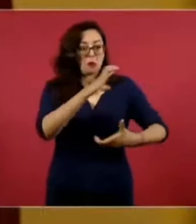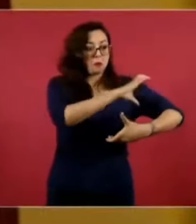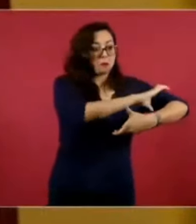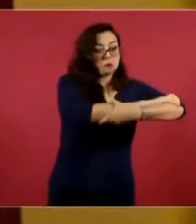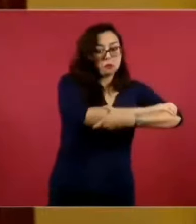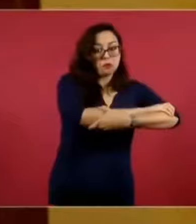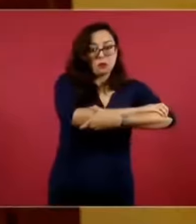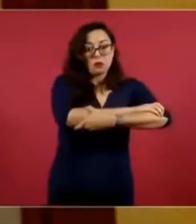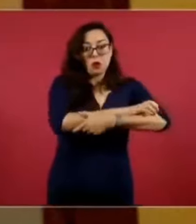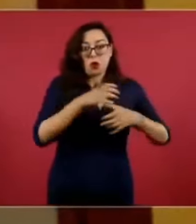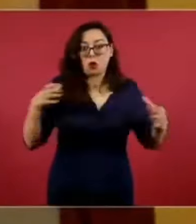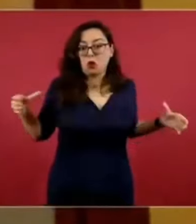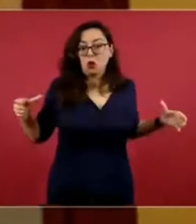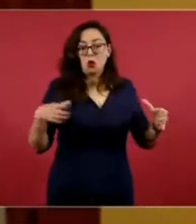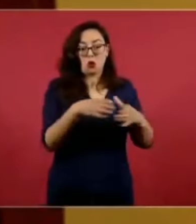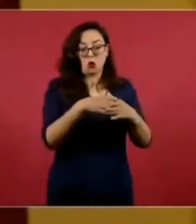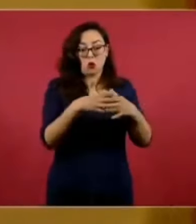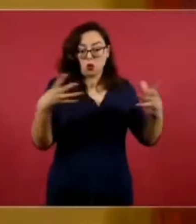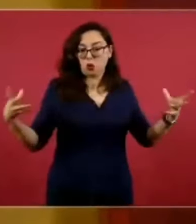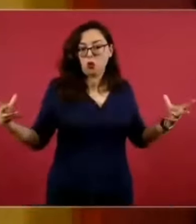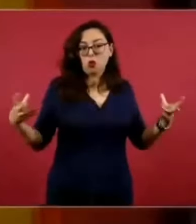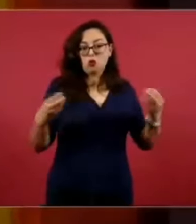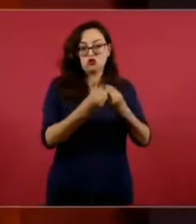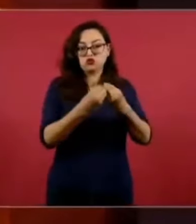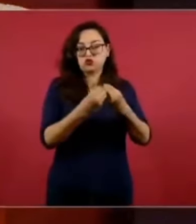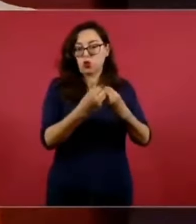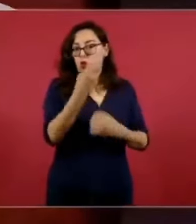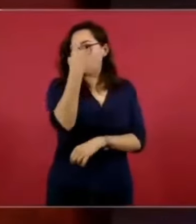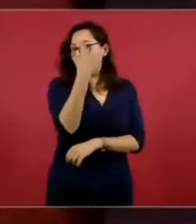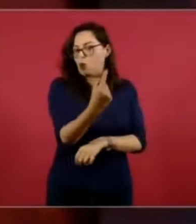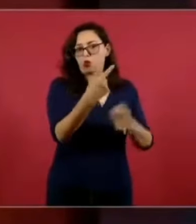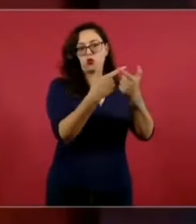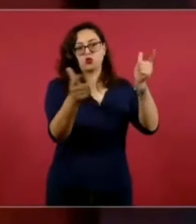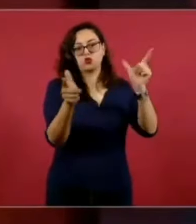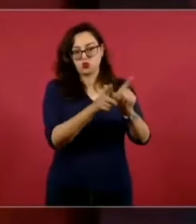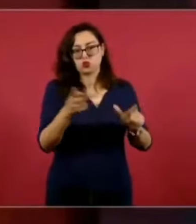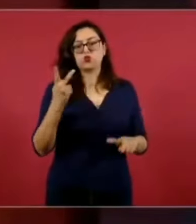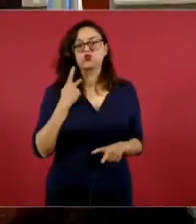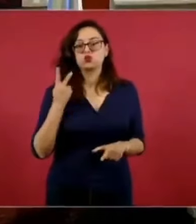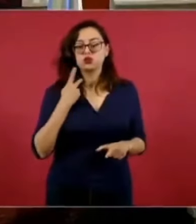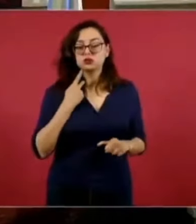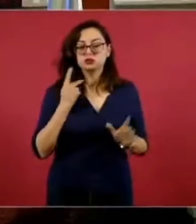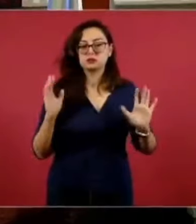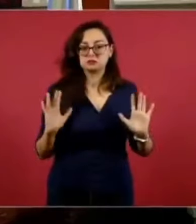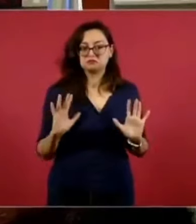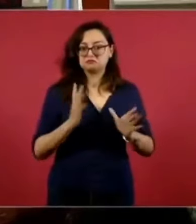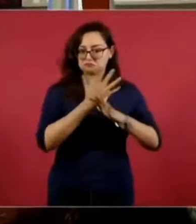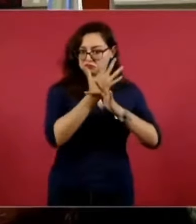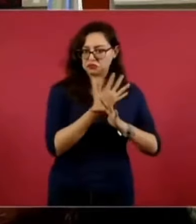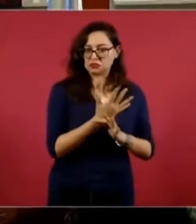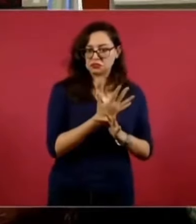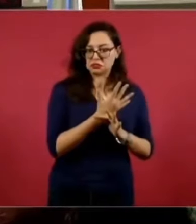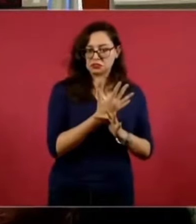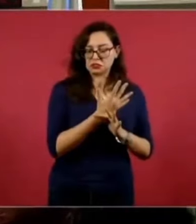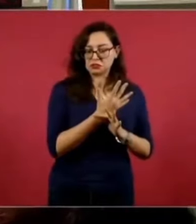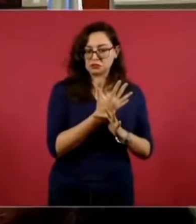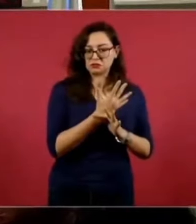se va a contemplar como si se tratara de un solo partido político